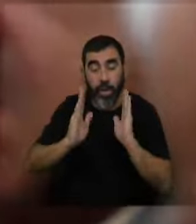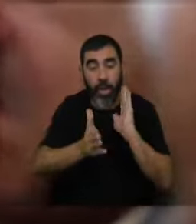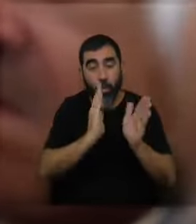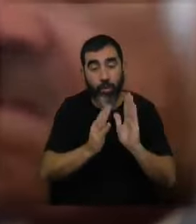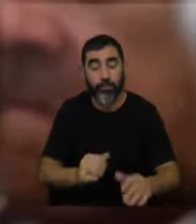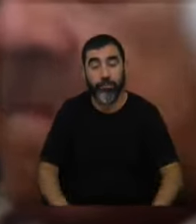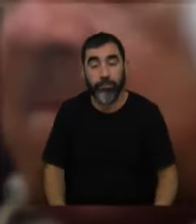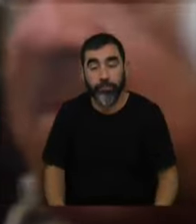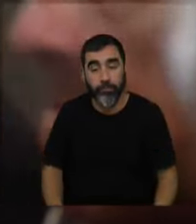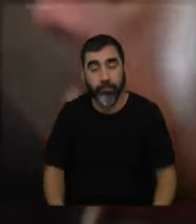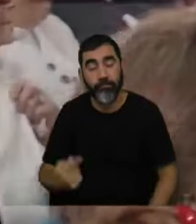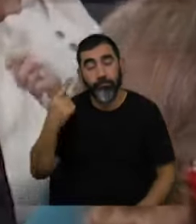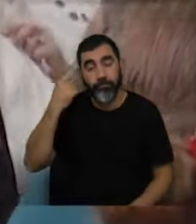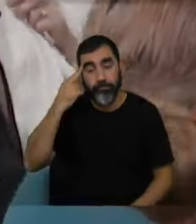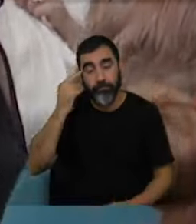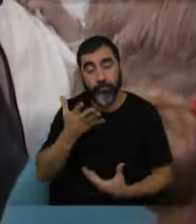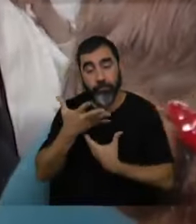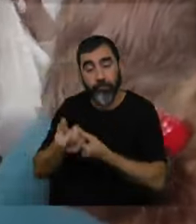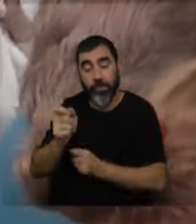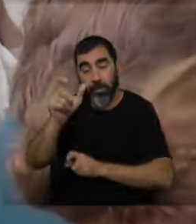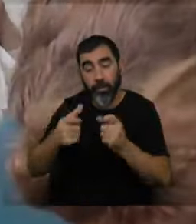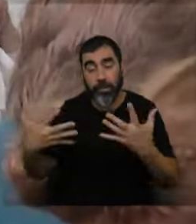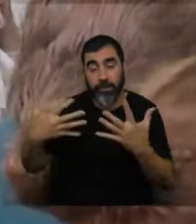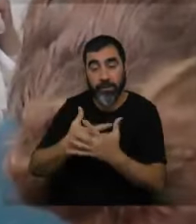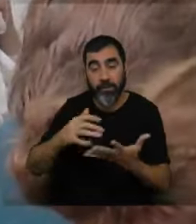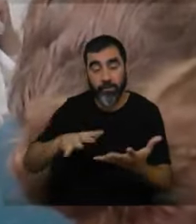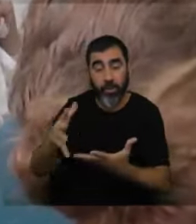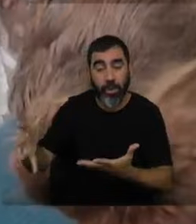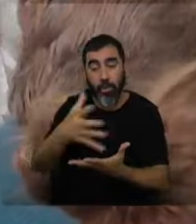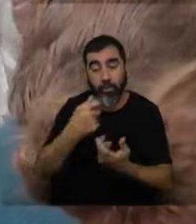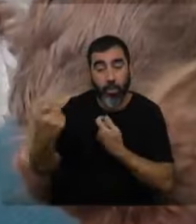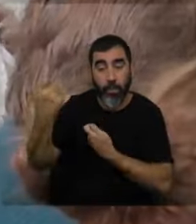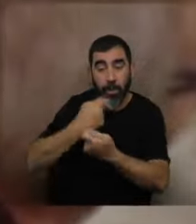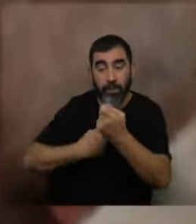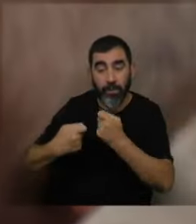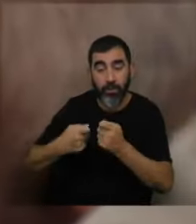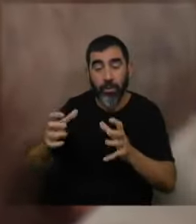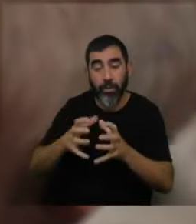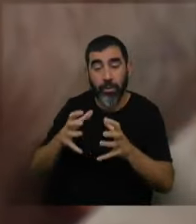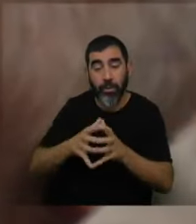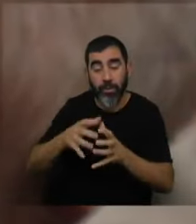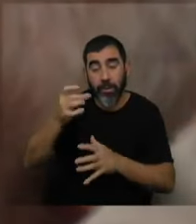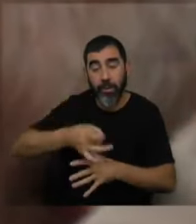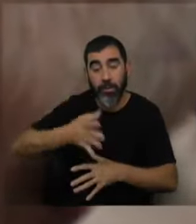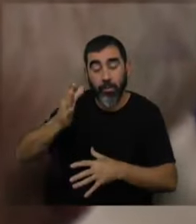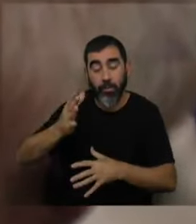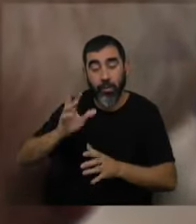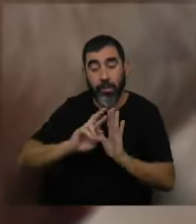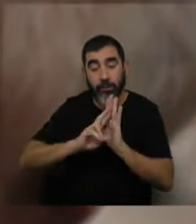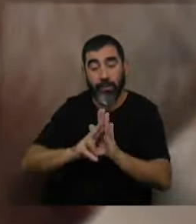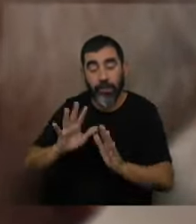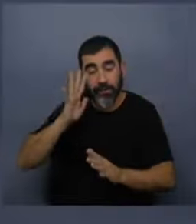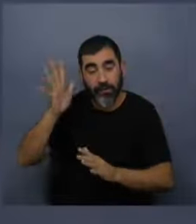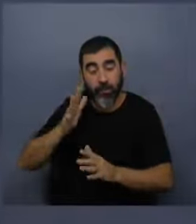dicho espacio fue pensado para asistir a personas que atraviesan situaciones de abuso o maltrato Con un equipo interdisciplinario con referentes en